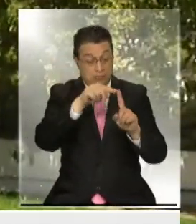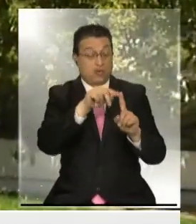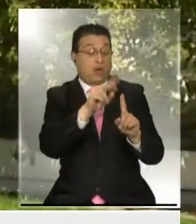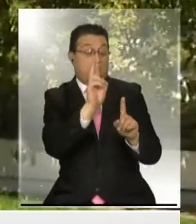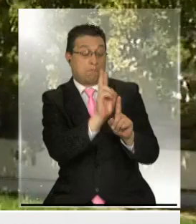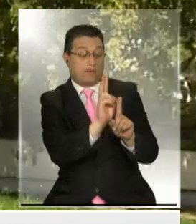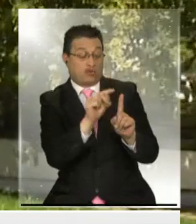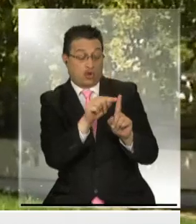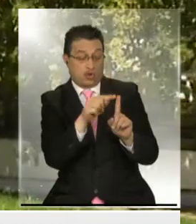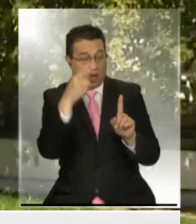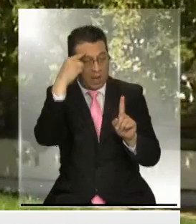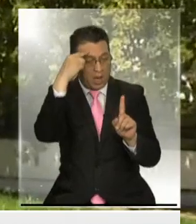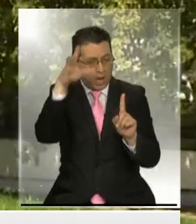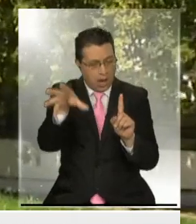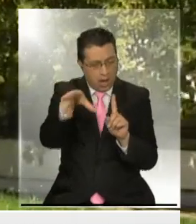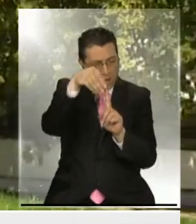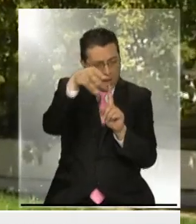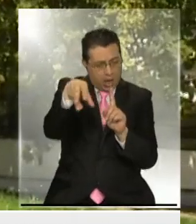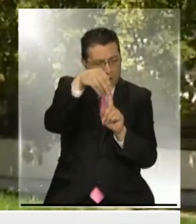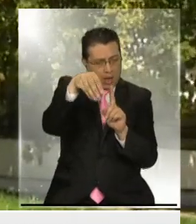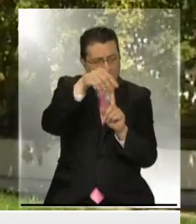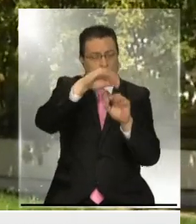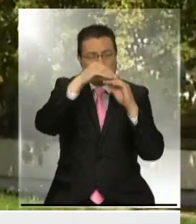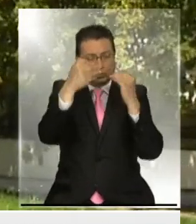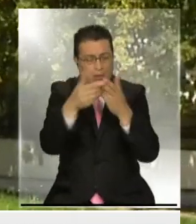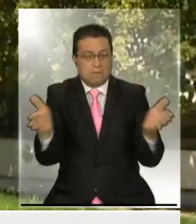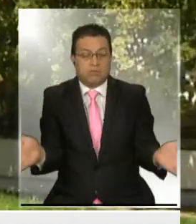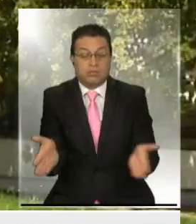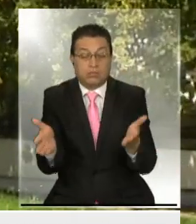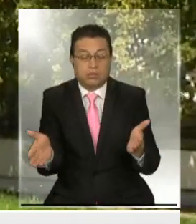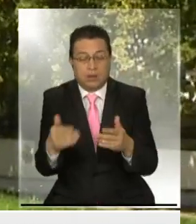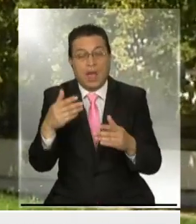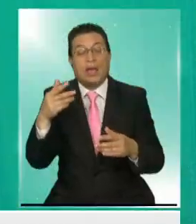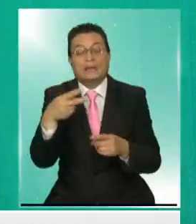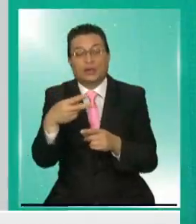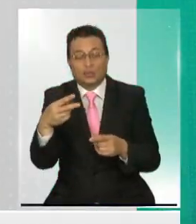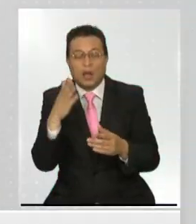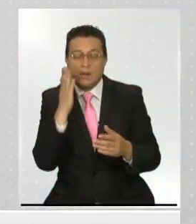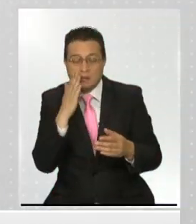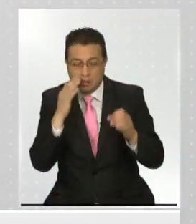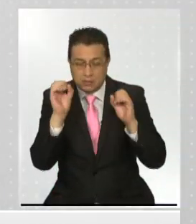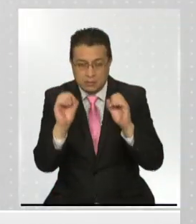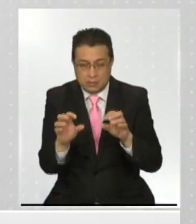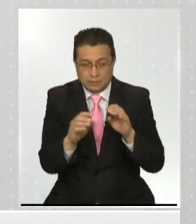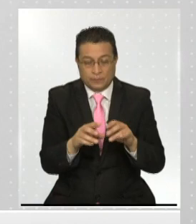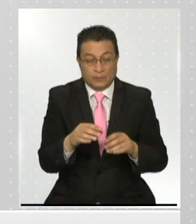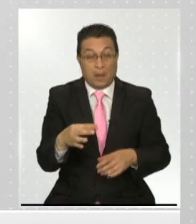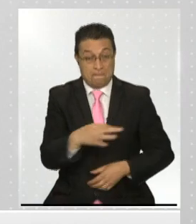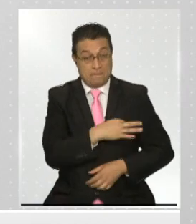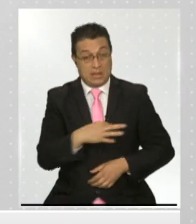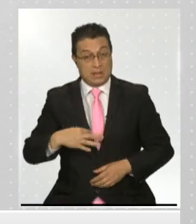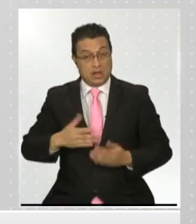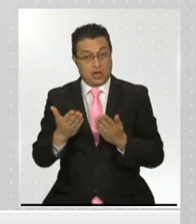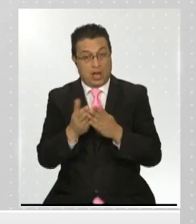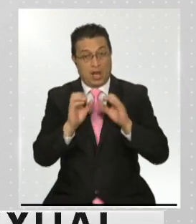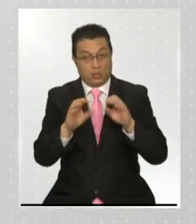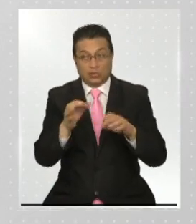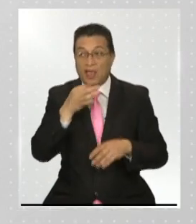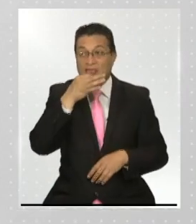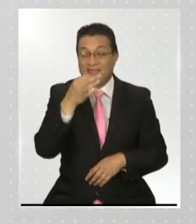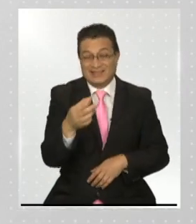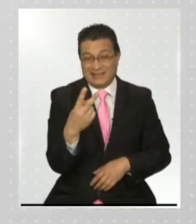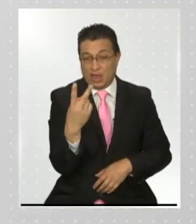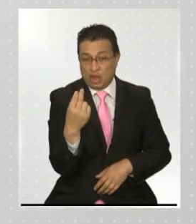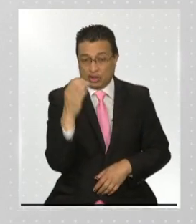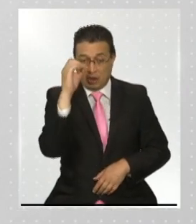conceptos fundamentales de esta educación en el impulso sexual y afectivo según datos del ministerio de educación el 12 por ciento